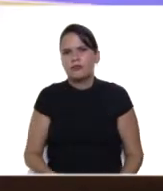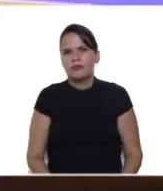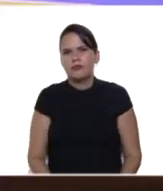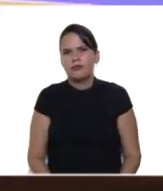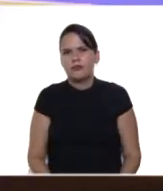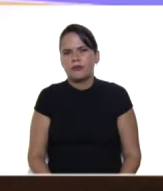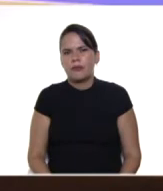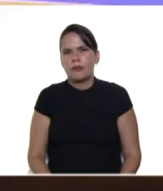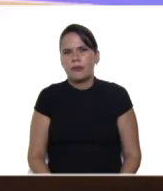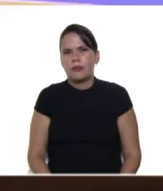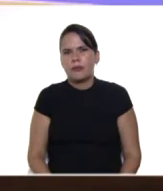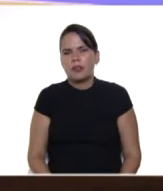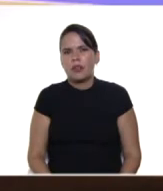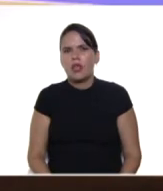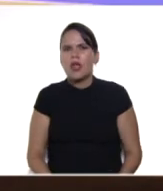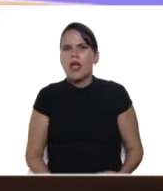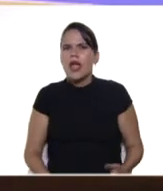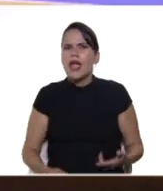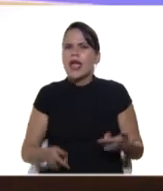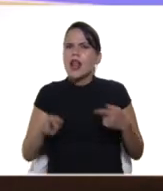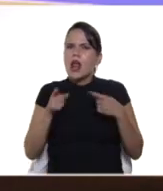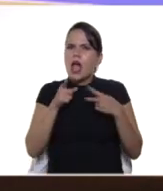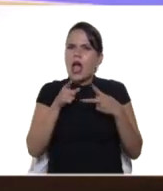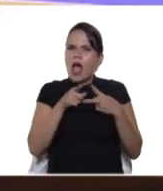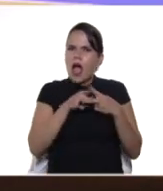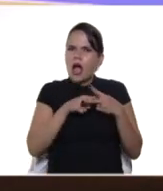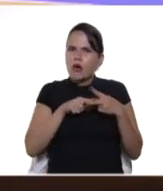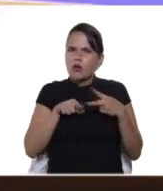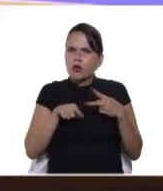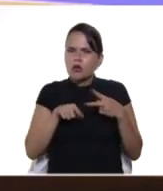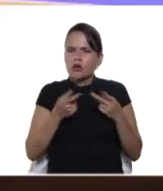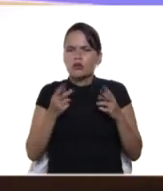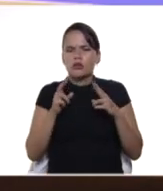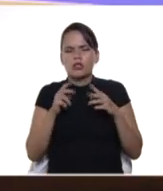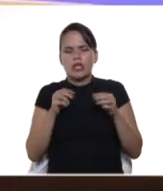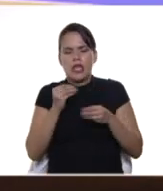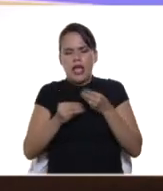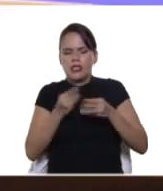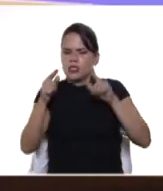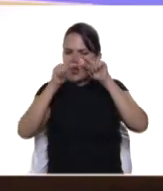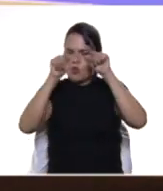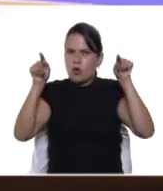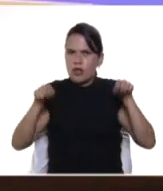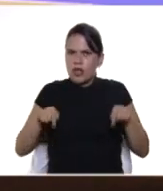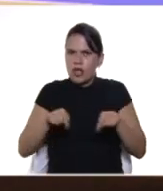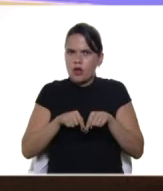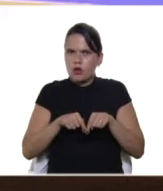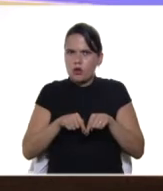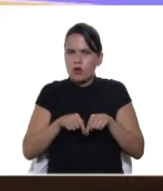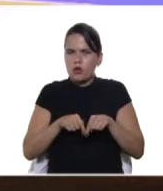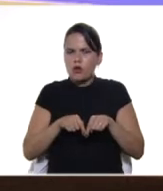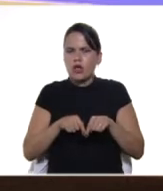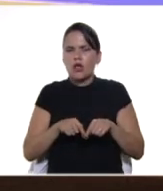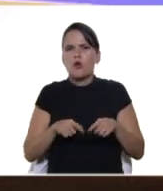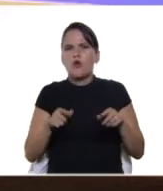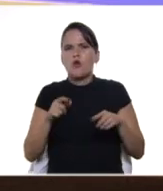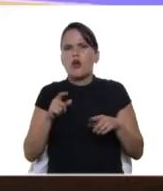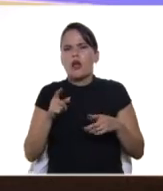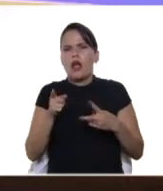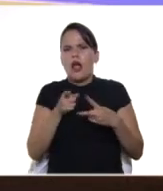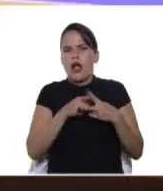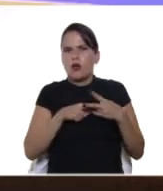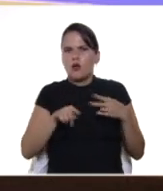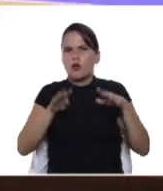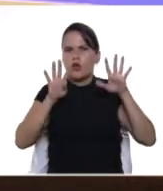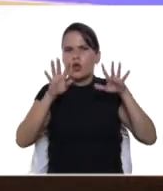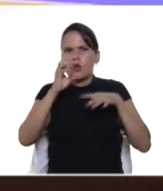el ángulo que forma el cuadrado se le conoce como un ángulo recto, es decir, 90 grados. Muy bien, de esta forma